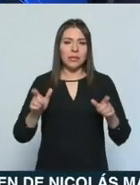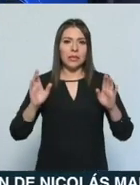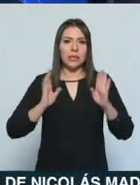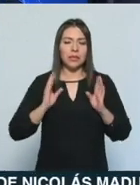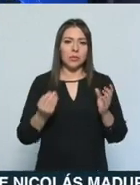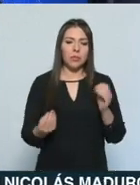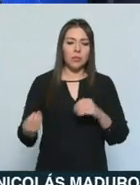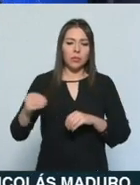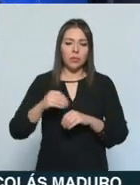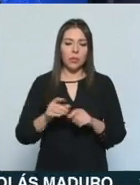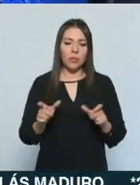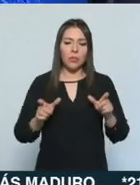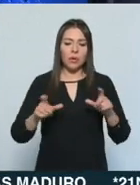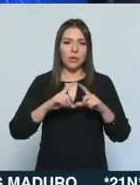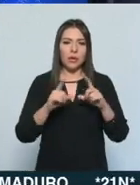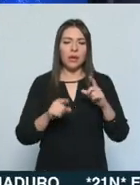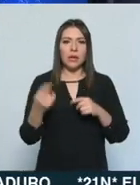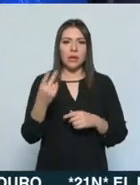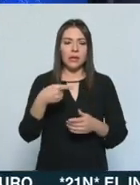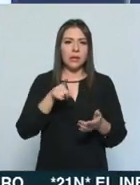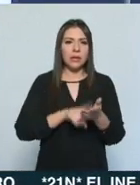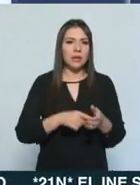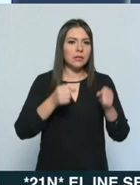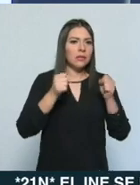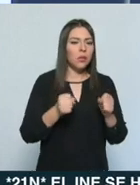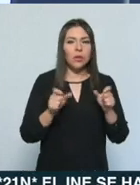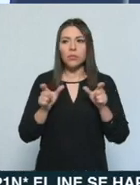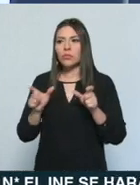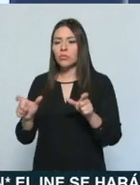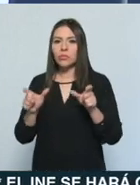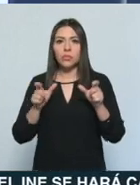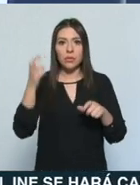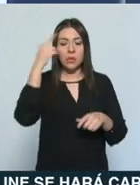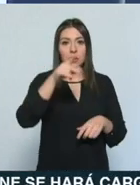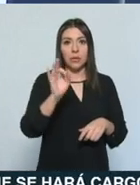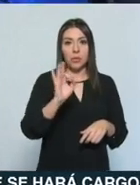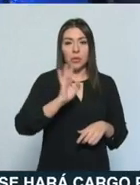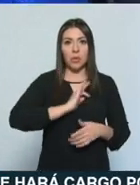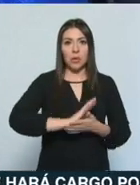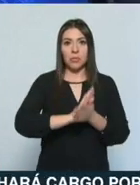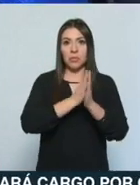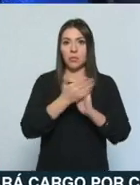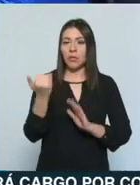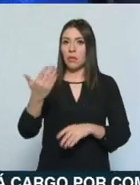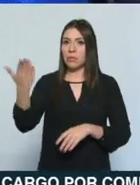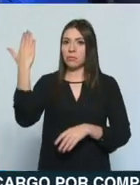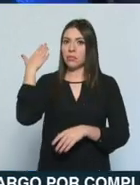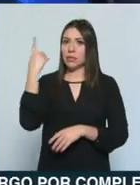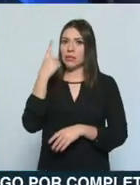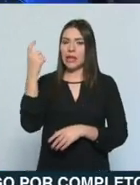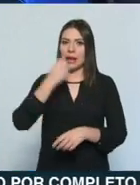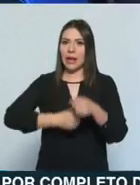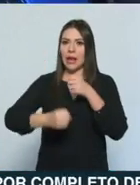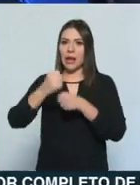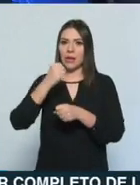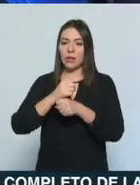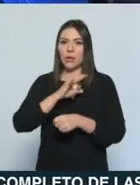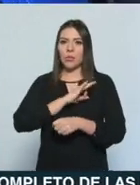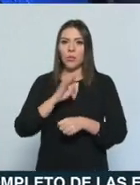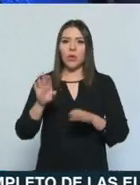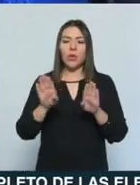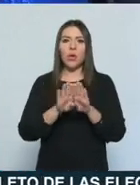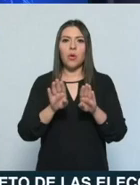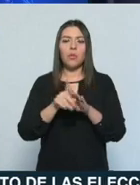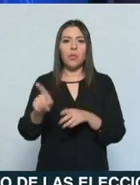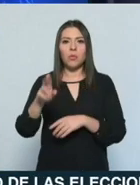será la encargada de garantizar la seguridad en la nación, pues podría convertirse, como era hace más de 100 años, en el brazo armado de un